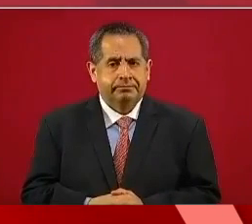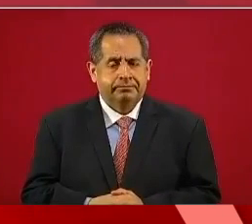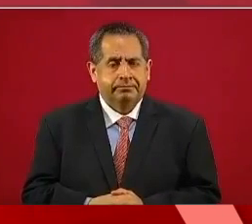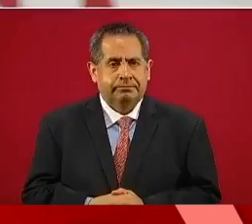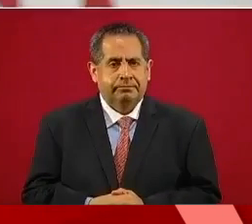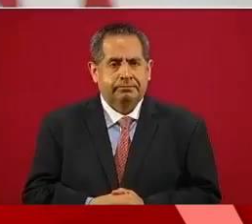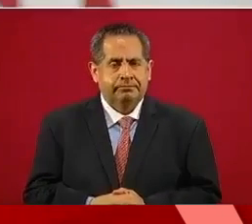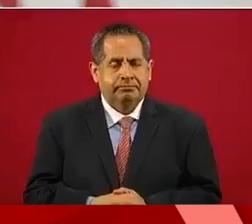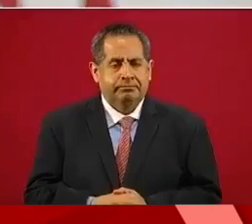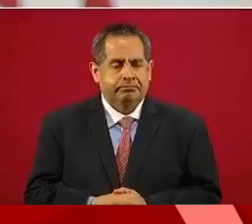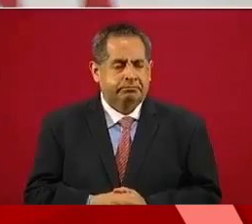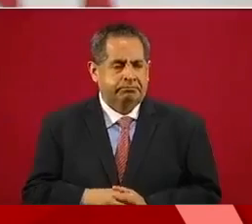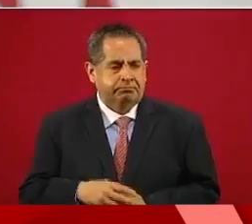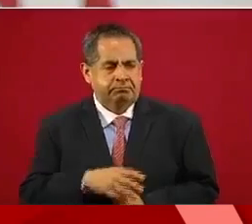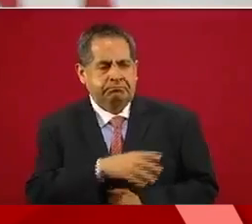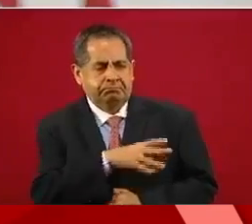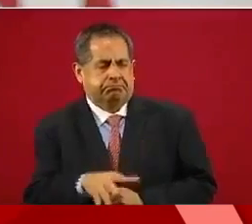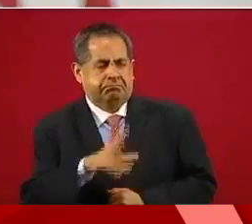lo rechazó